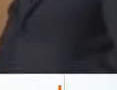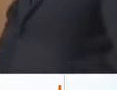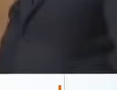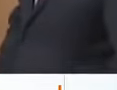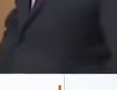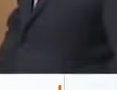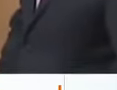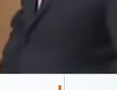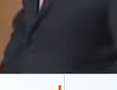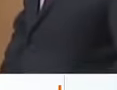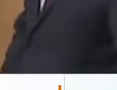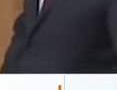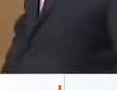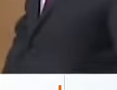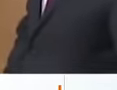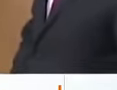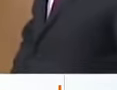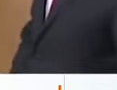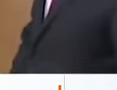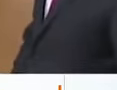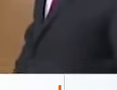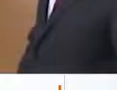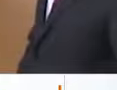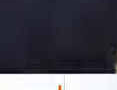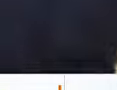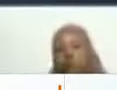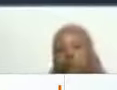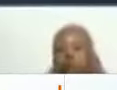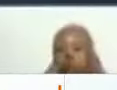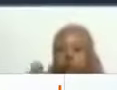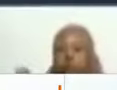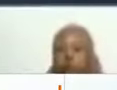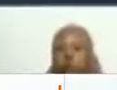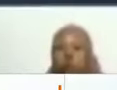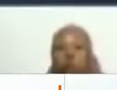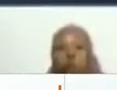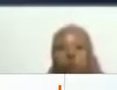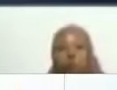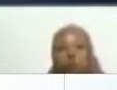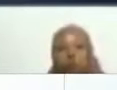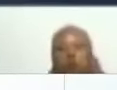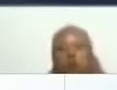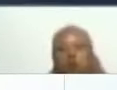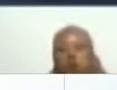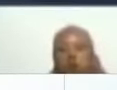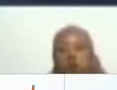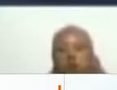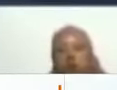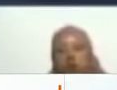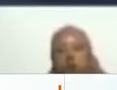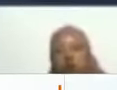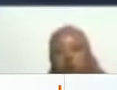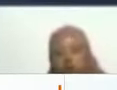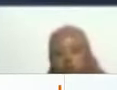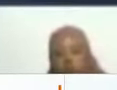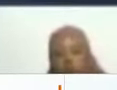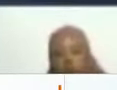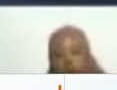tentativa y conspiración los delitos por los cuales se están